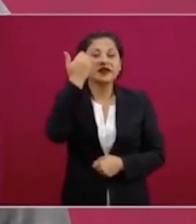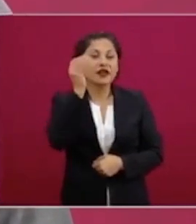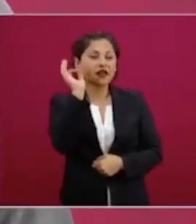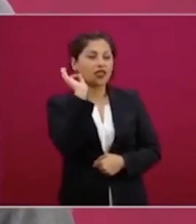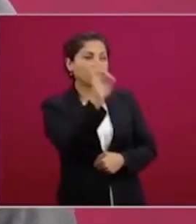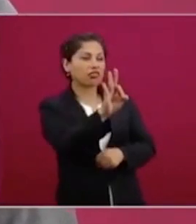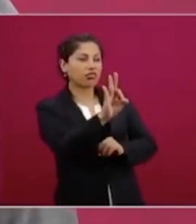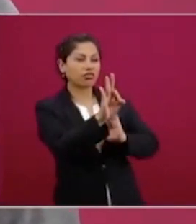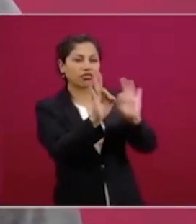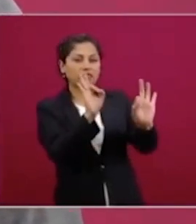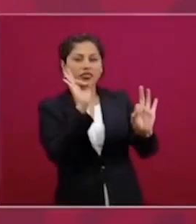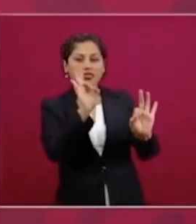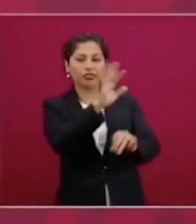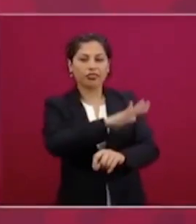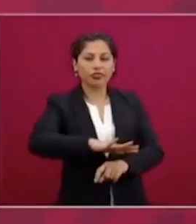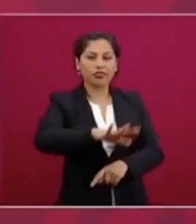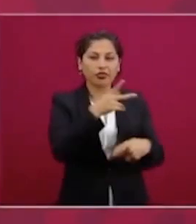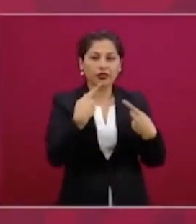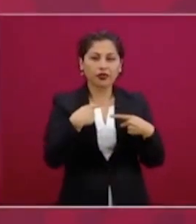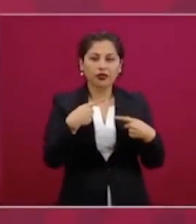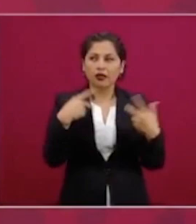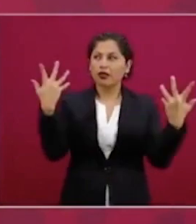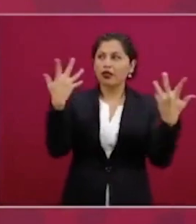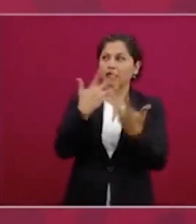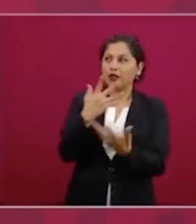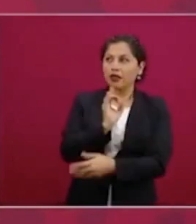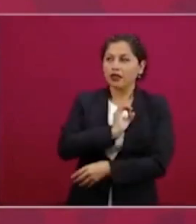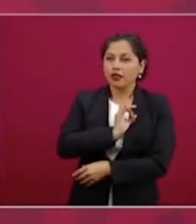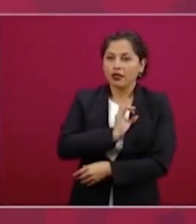miedo, incertidumbre,